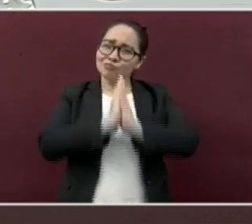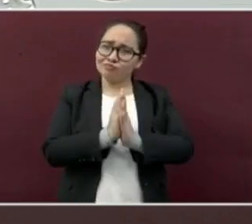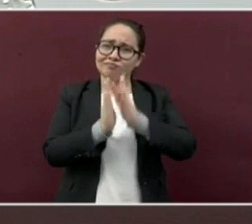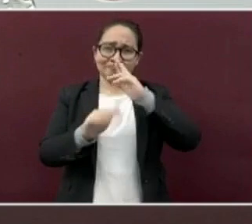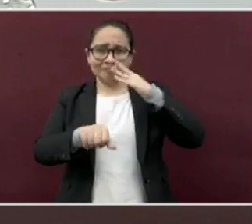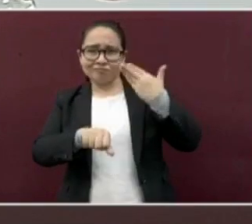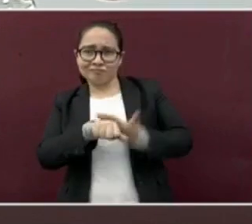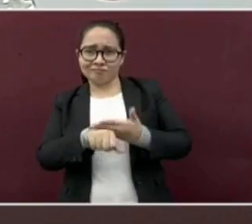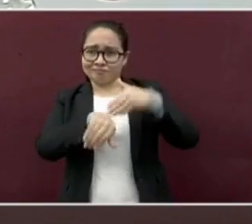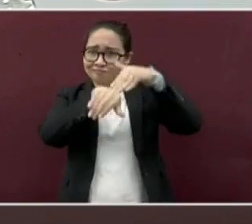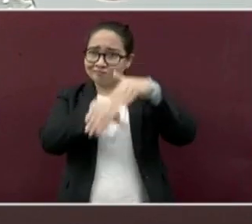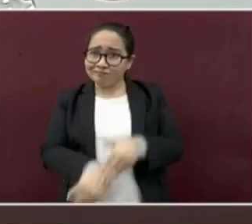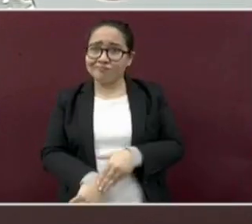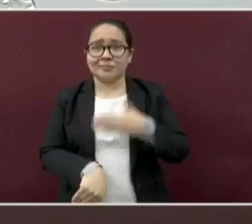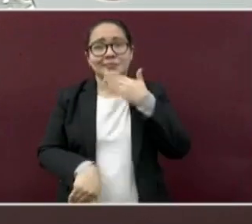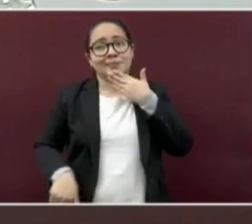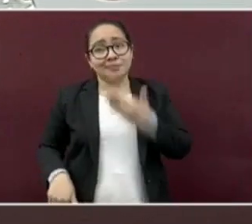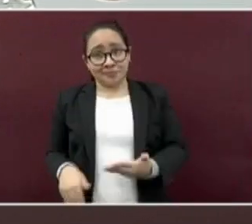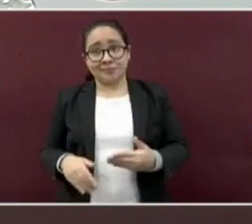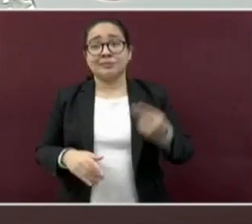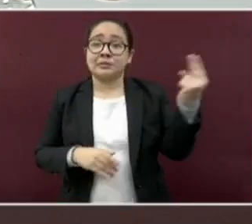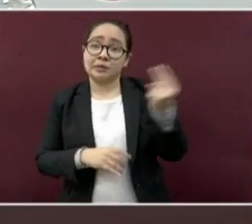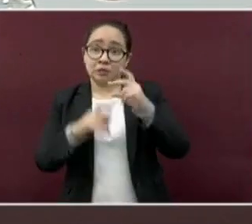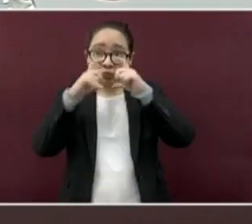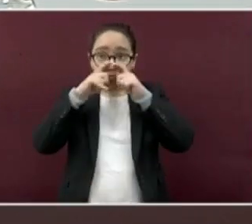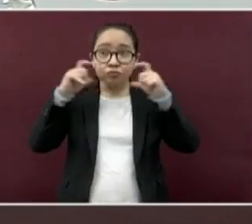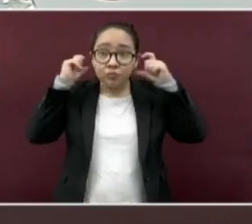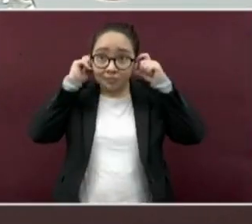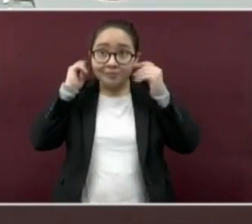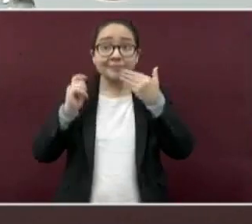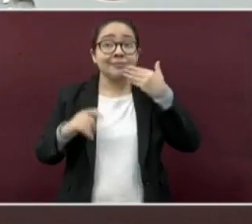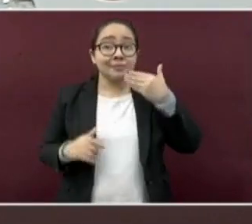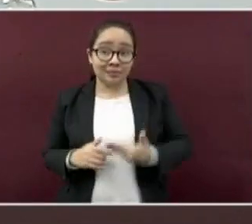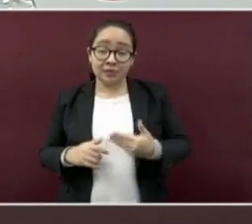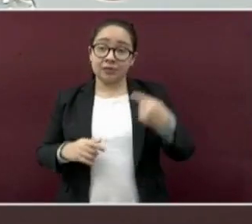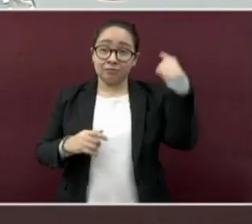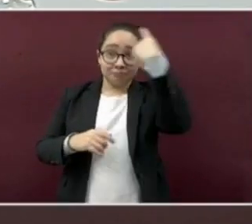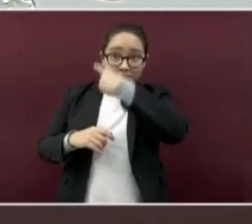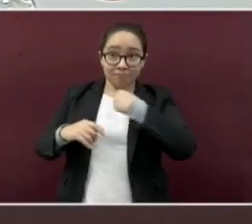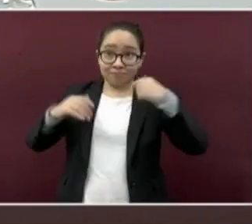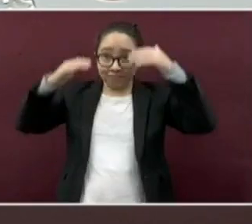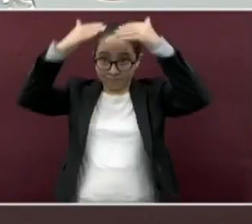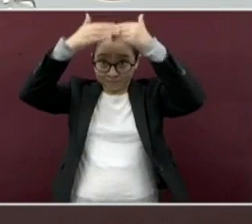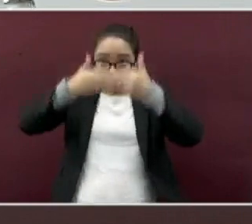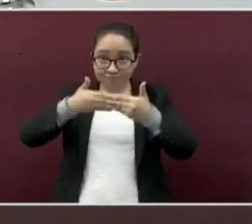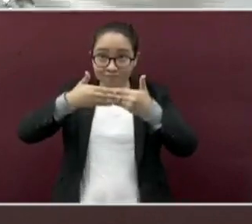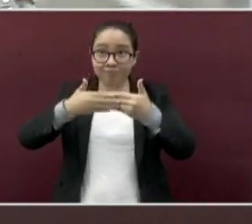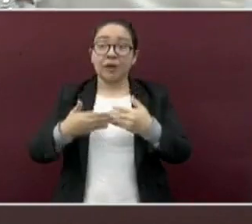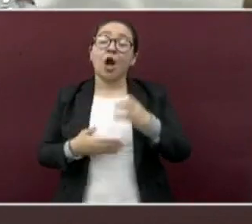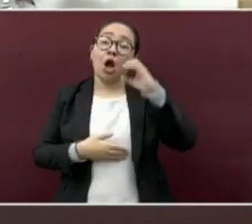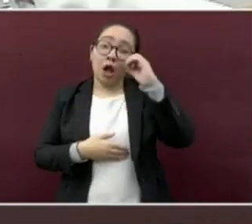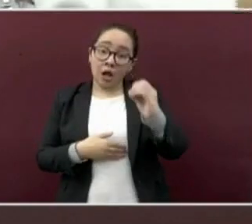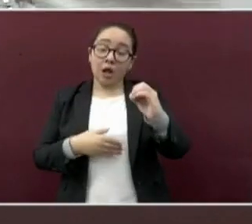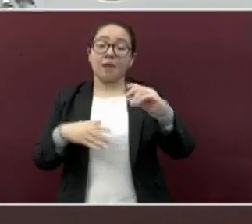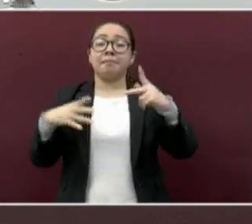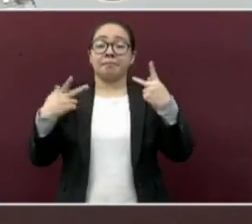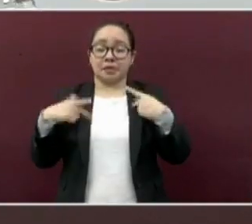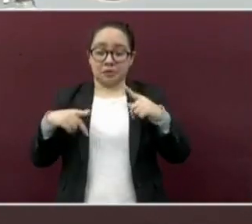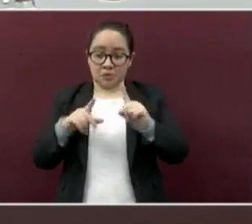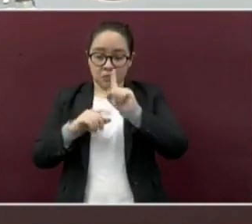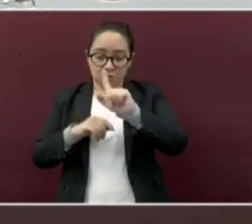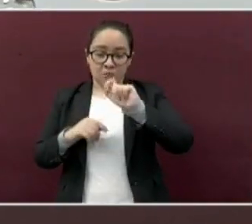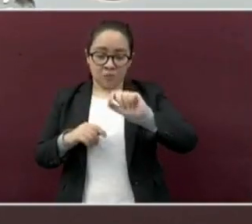con responsabilidad. Hay que usar el cubrebocas o la careta. Hay que guardar la sana